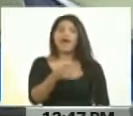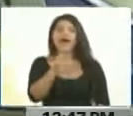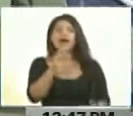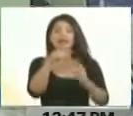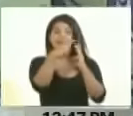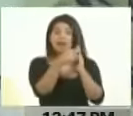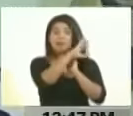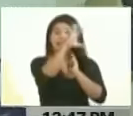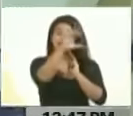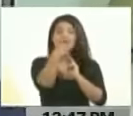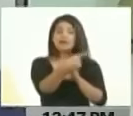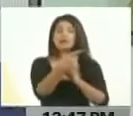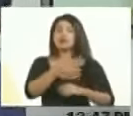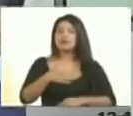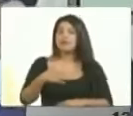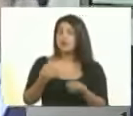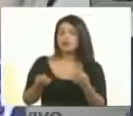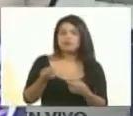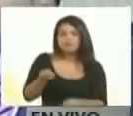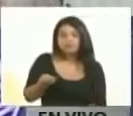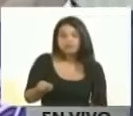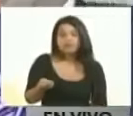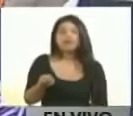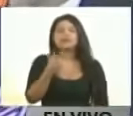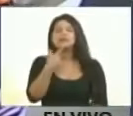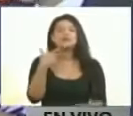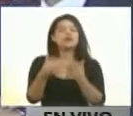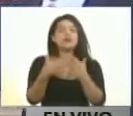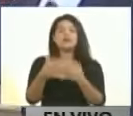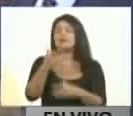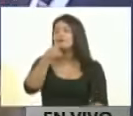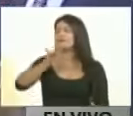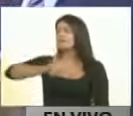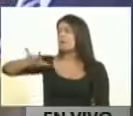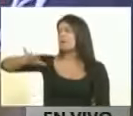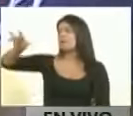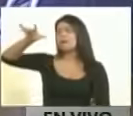Triple Alianza. Ir con su alquita por el mundo entero.